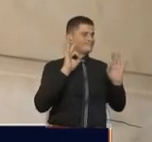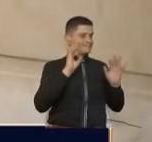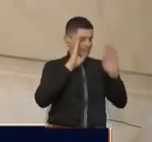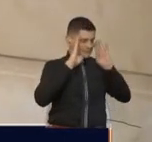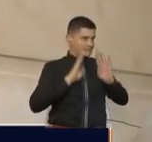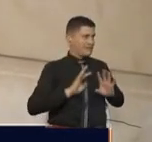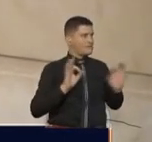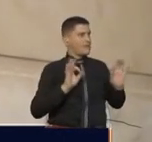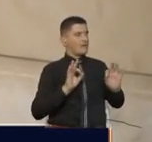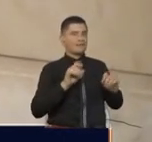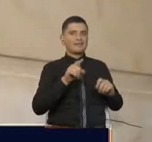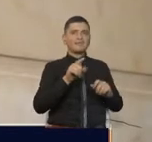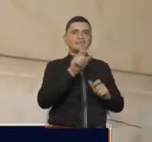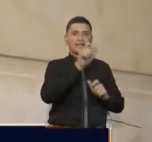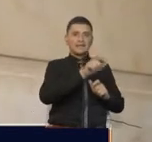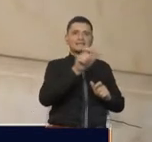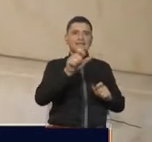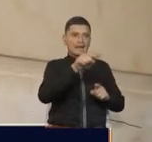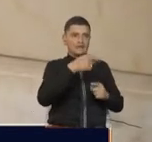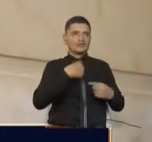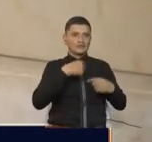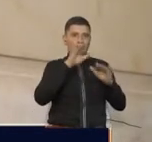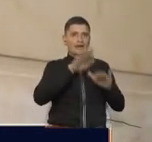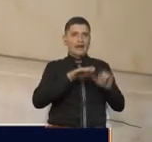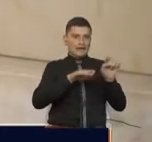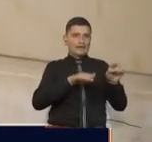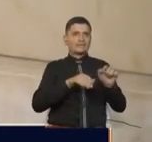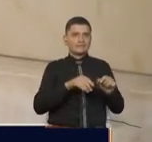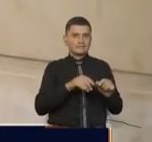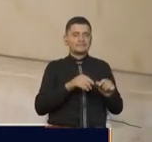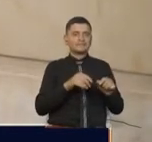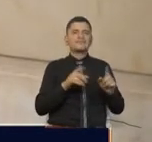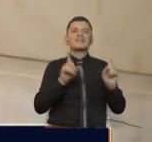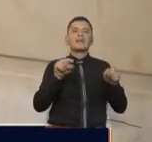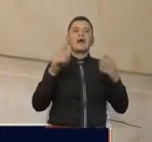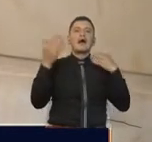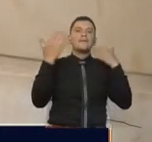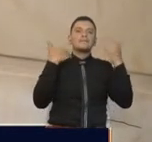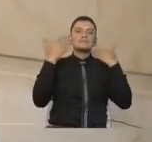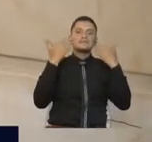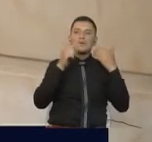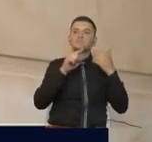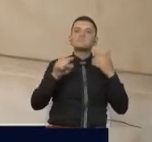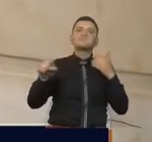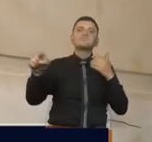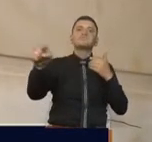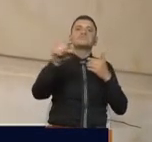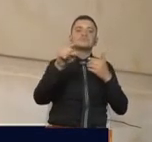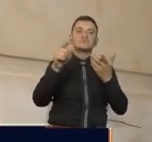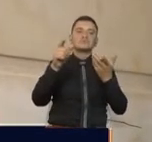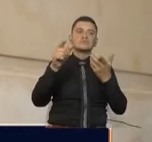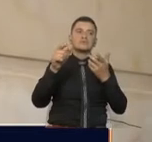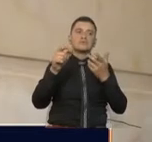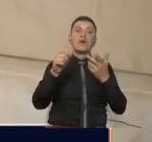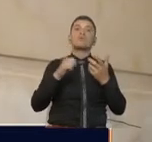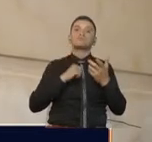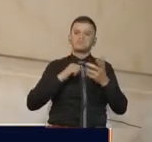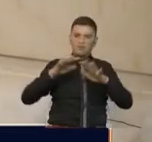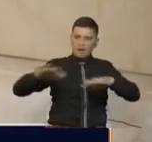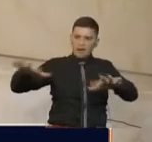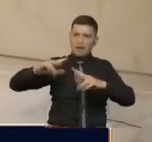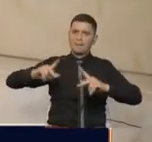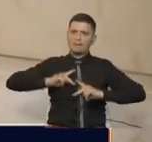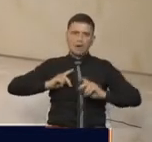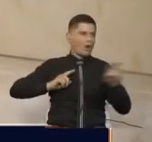atención. Vengo aquí también en nombre de los campesinos, tanto los que tienen tierra como